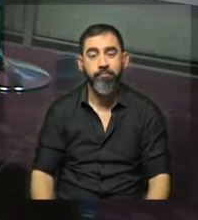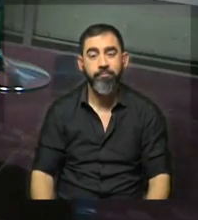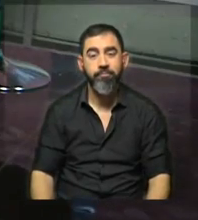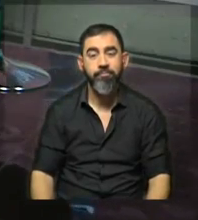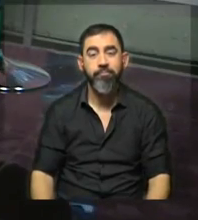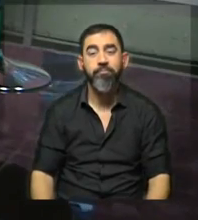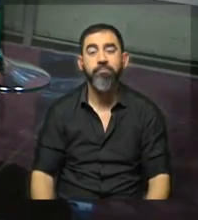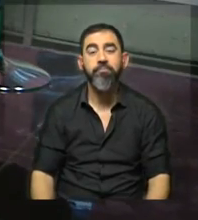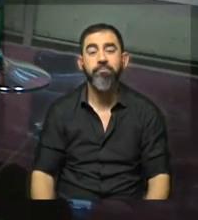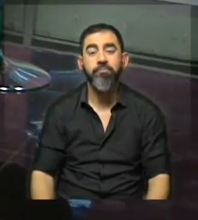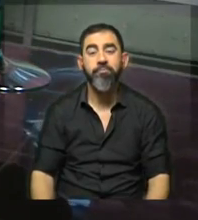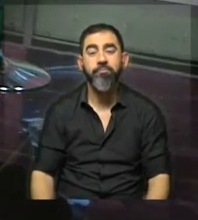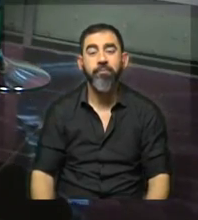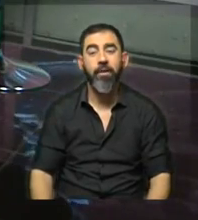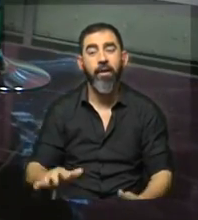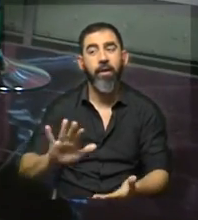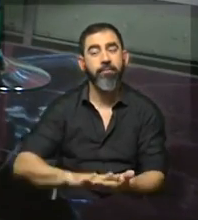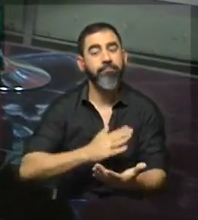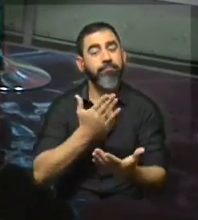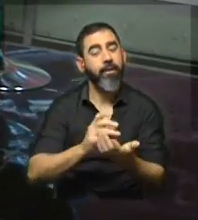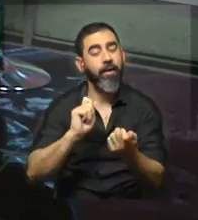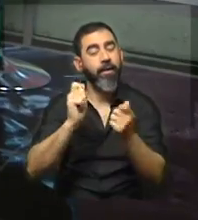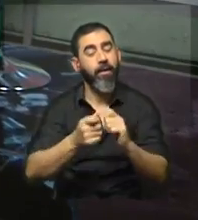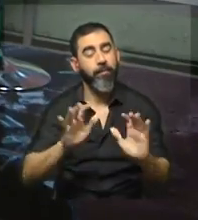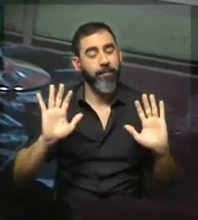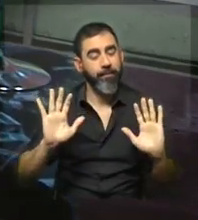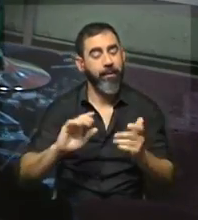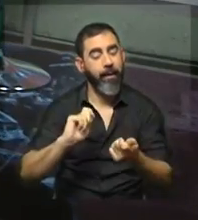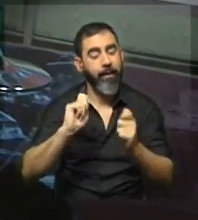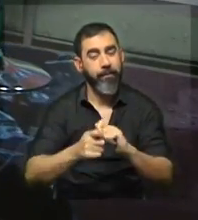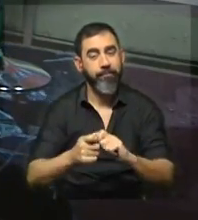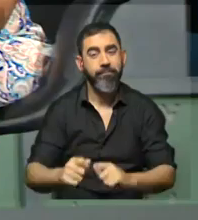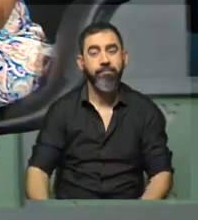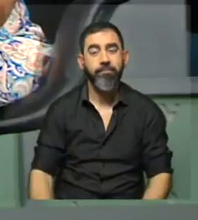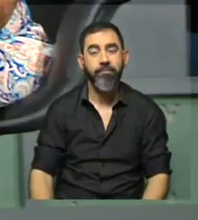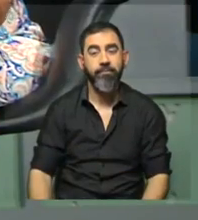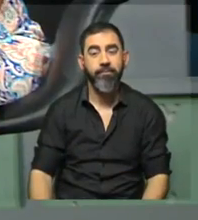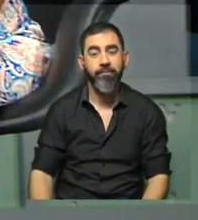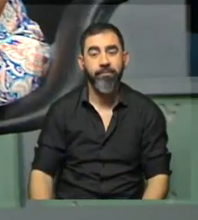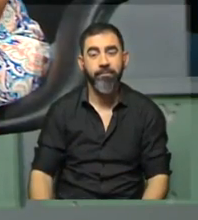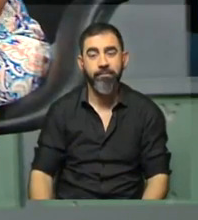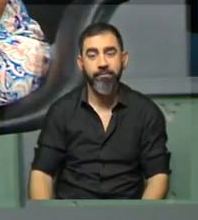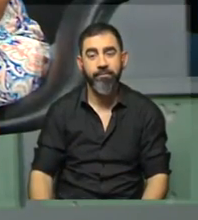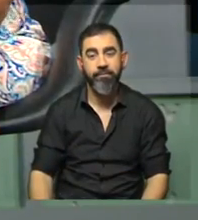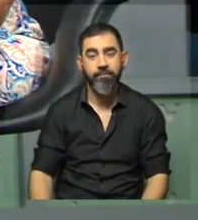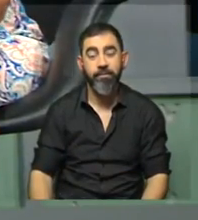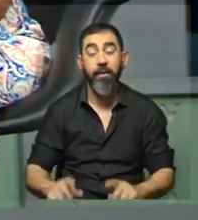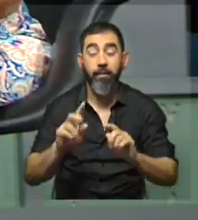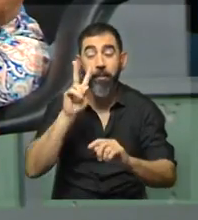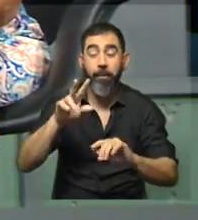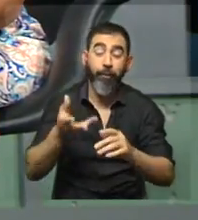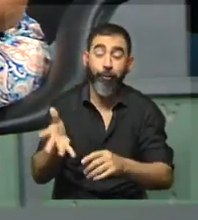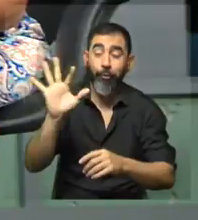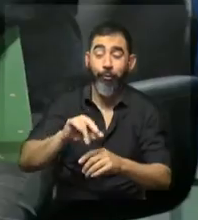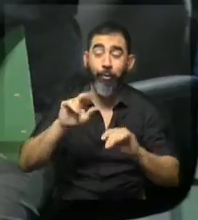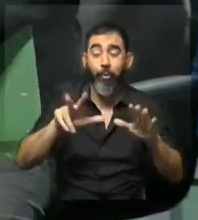panqueques o qué? ¿O no? ¿Panqueque con el fin de semana? No tenemos más remedio, fue una frase polémica. No tenemos más remedio de mirarlos todos los días de